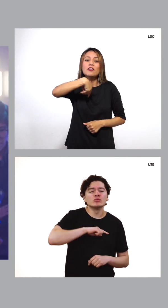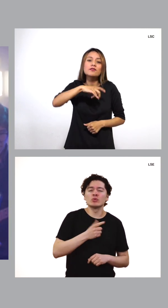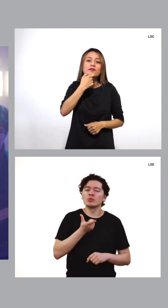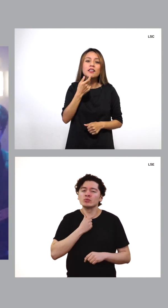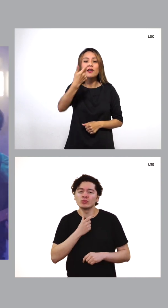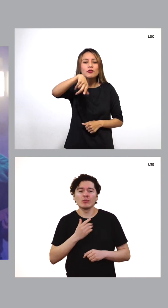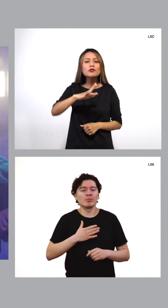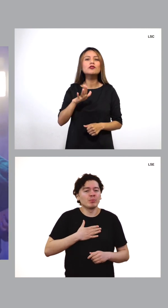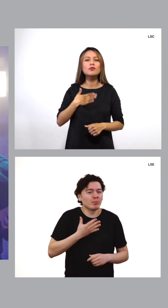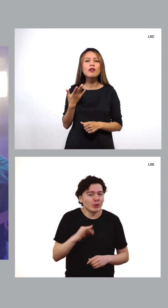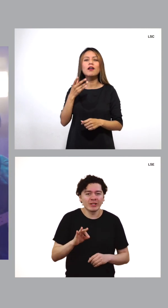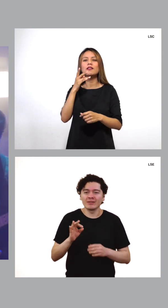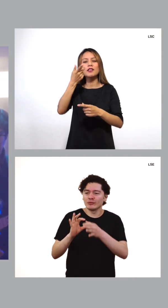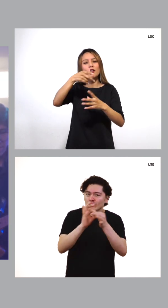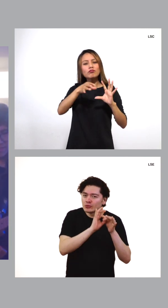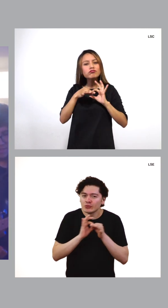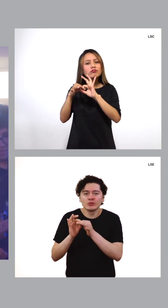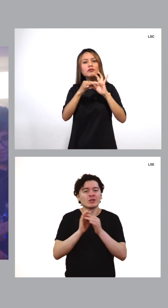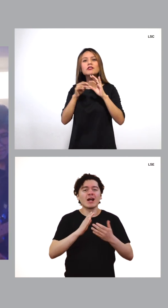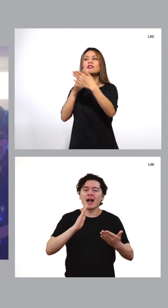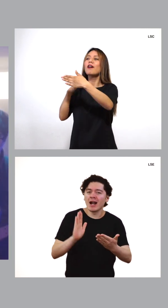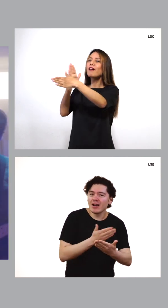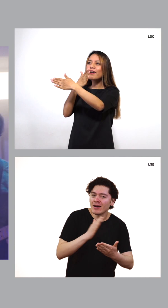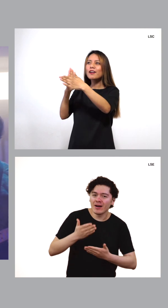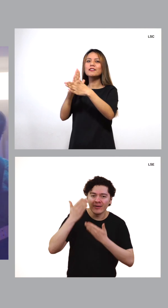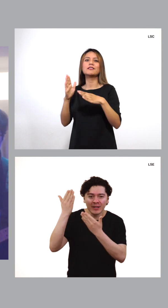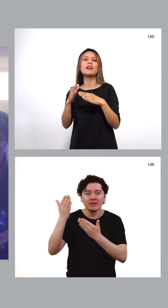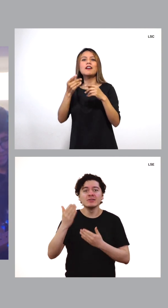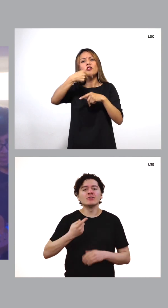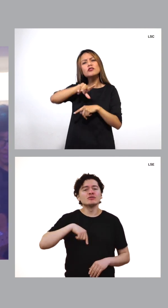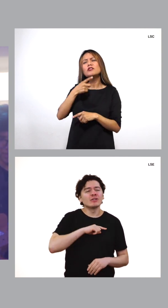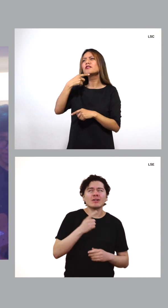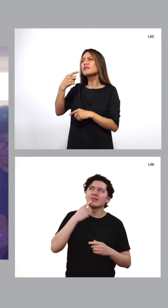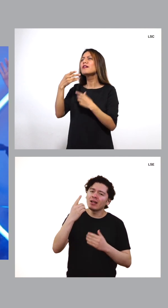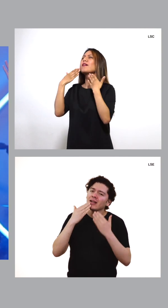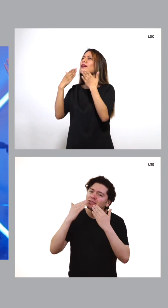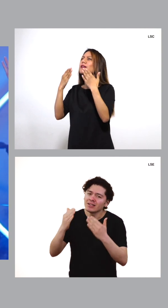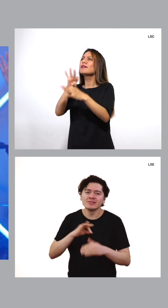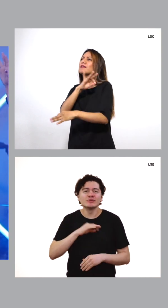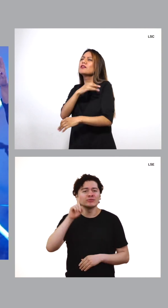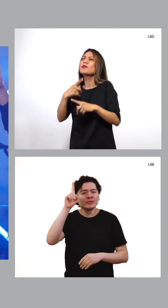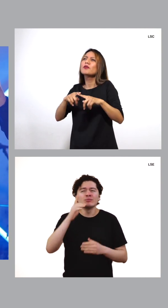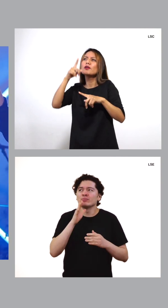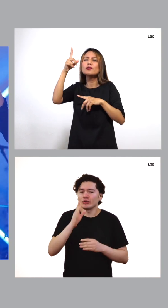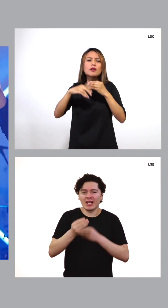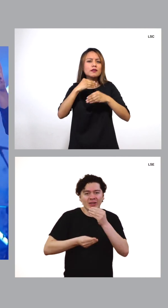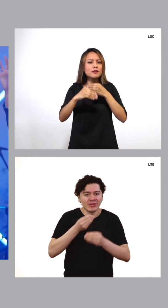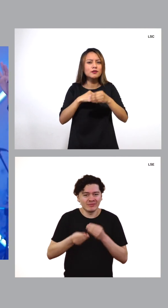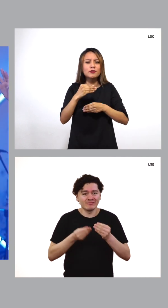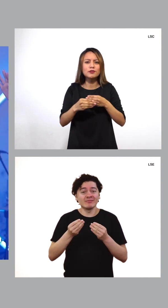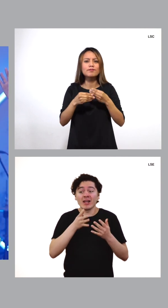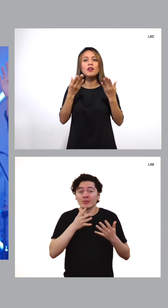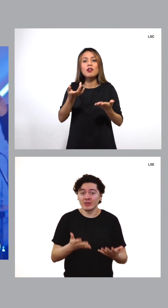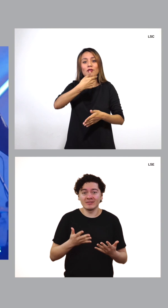que podamos declarar el nombre de Jesús y podamos darle gracias por todo lo que Él hizo por cada uno de nosotros. Así que vamos a cantar. ¿Estamos